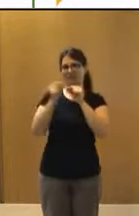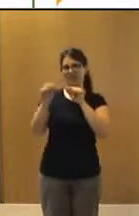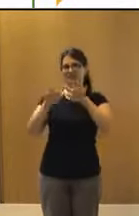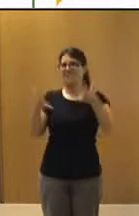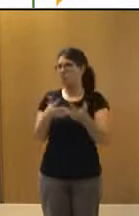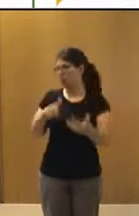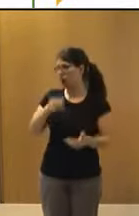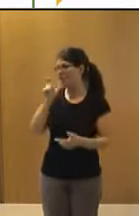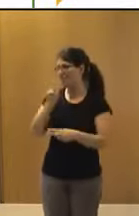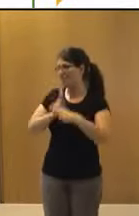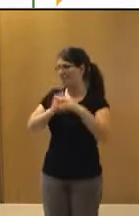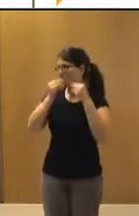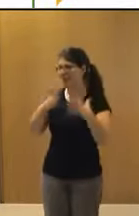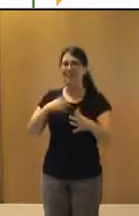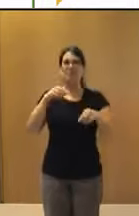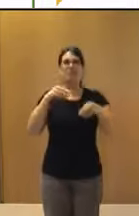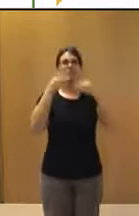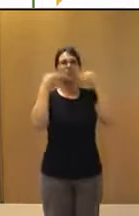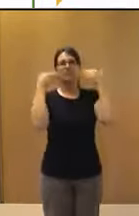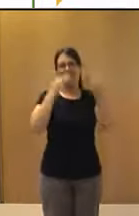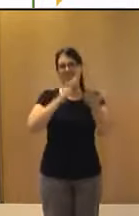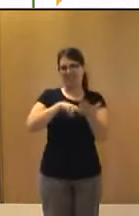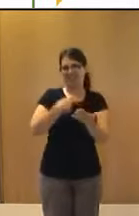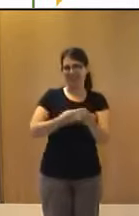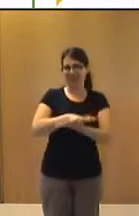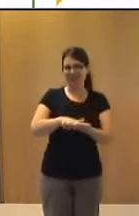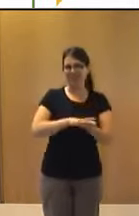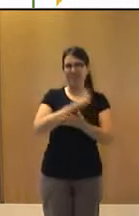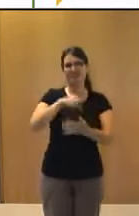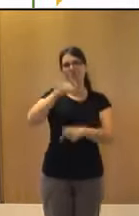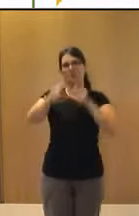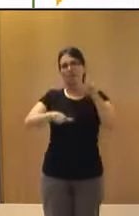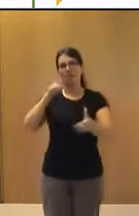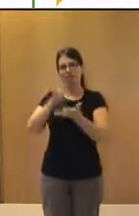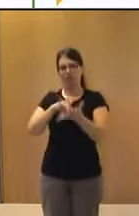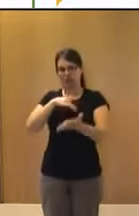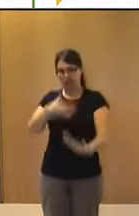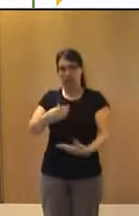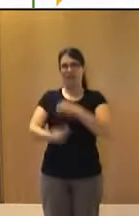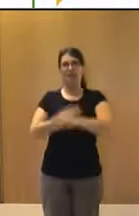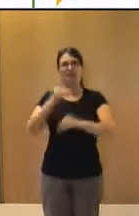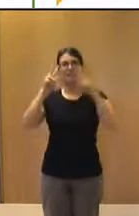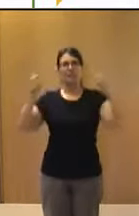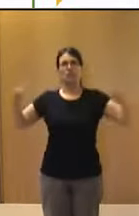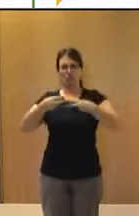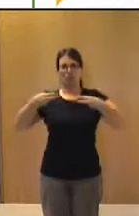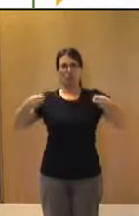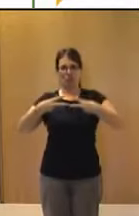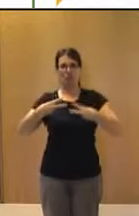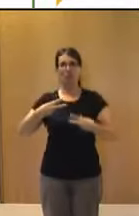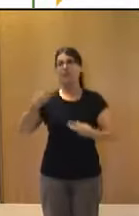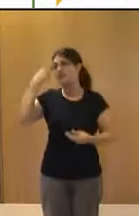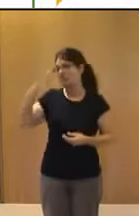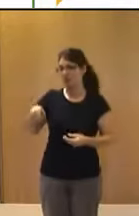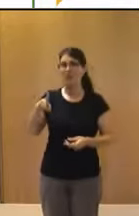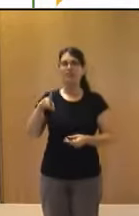empresa de streaming, hoy lo digo bien, ¿eh? Muchísimas gracias a las intérpretes y a las personas que están haciendo el